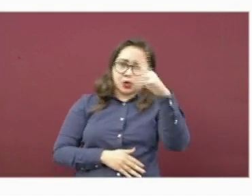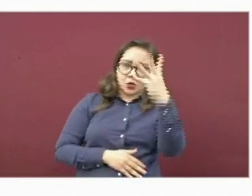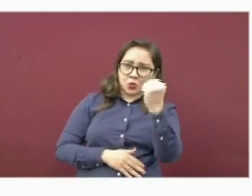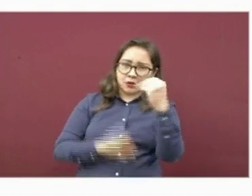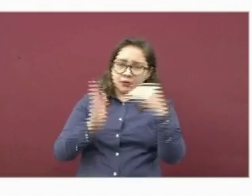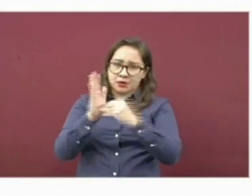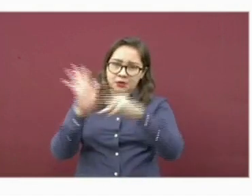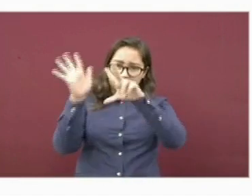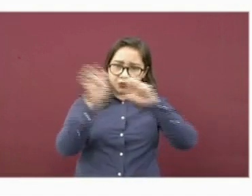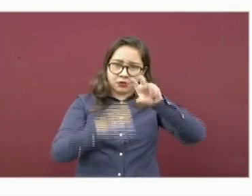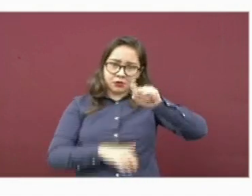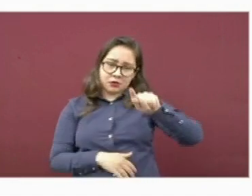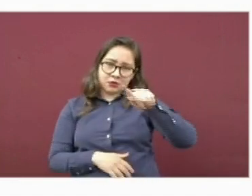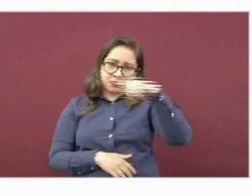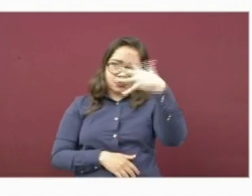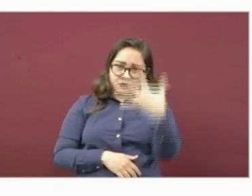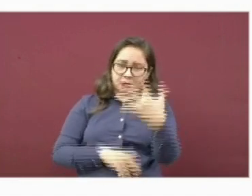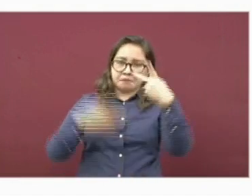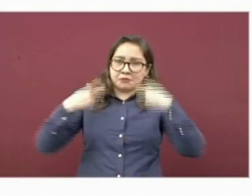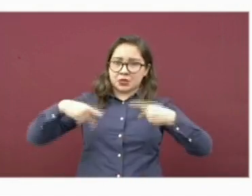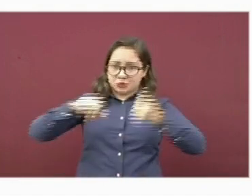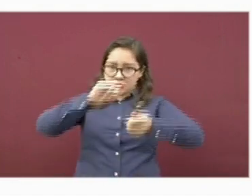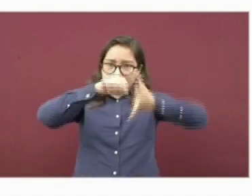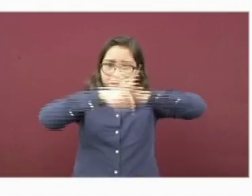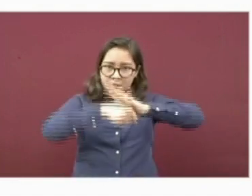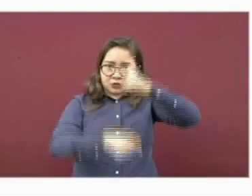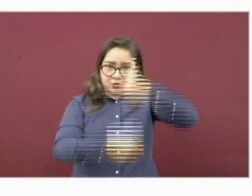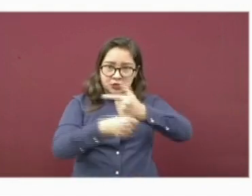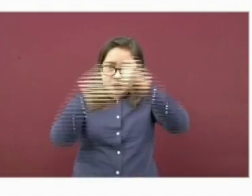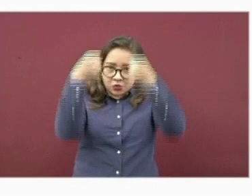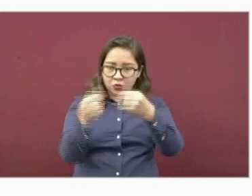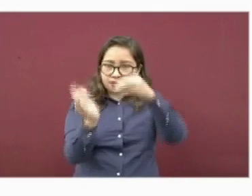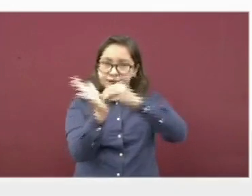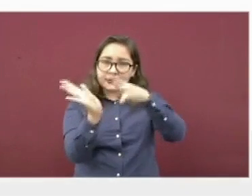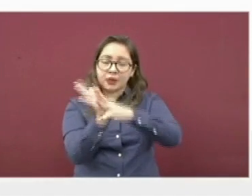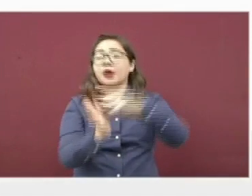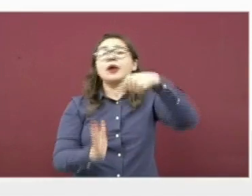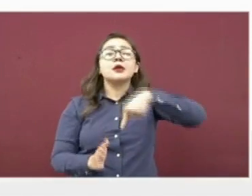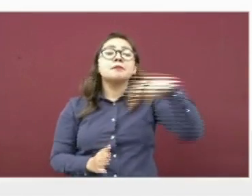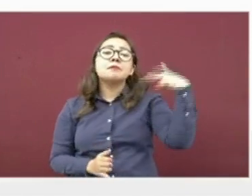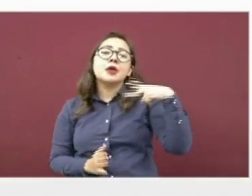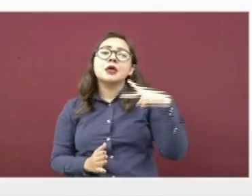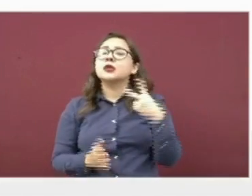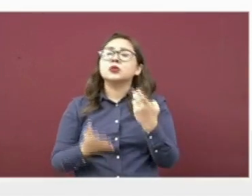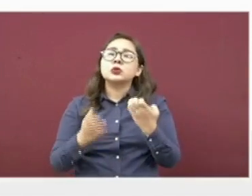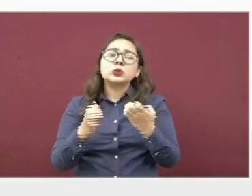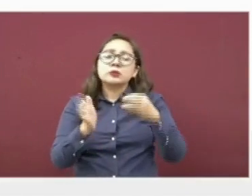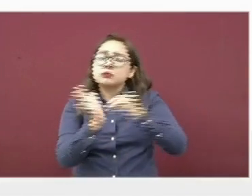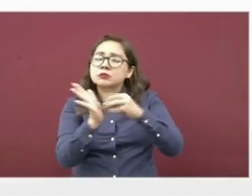1,479,875 casos positivos a COVID-19. En tanto, en el estado se registran